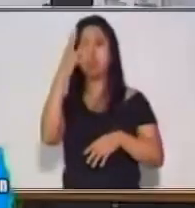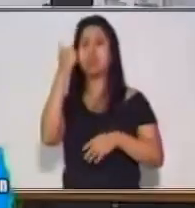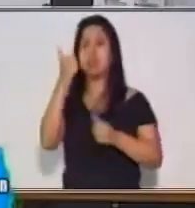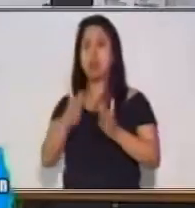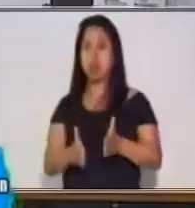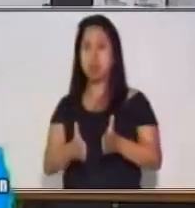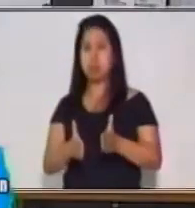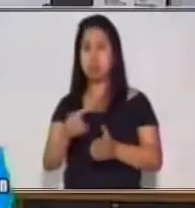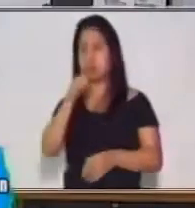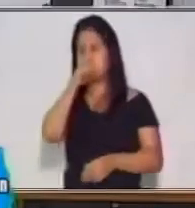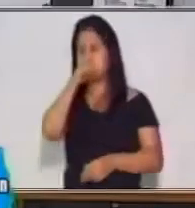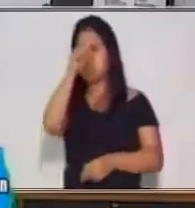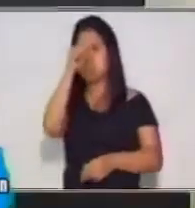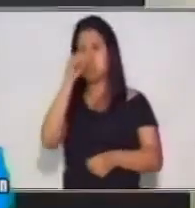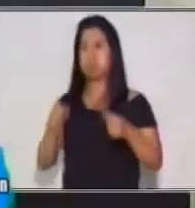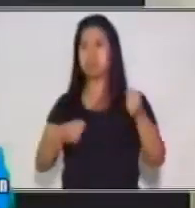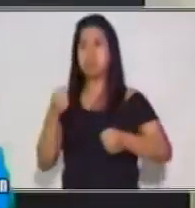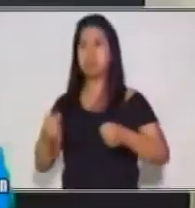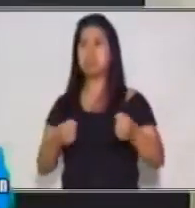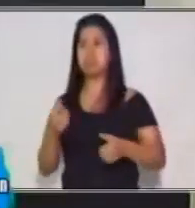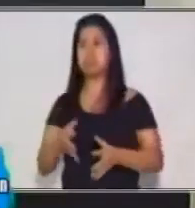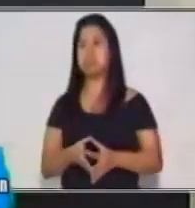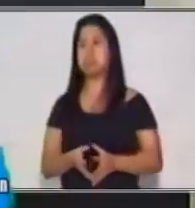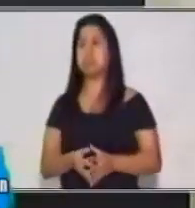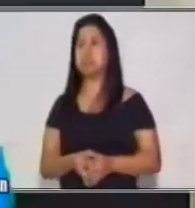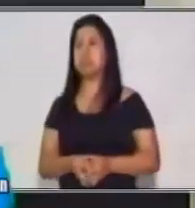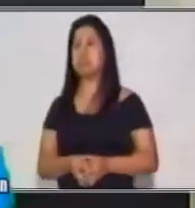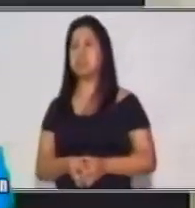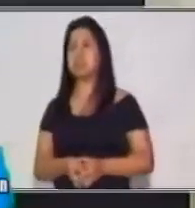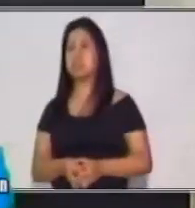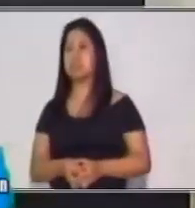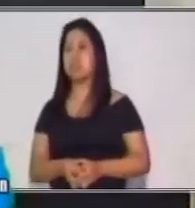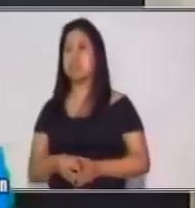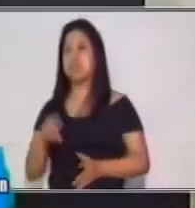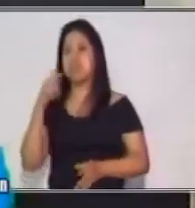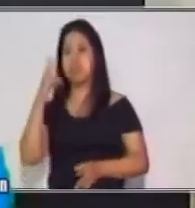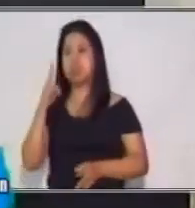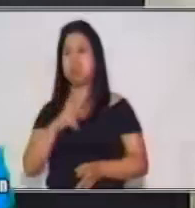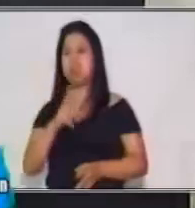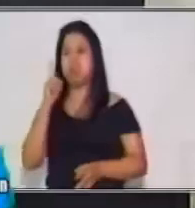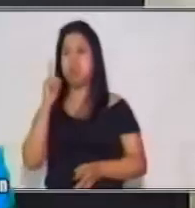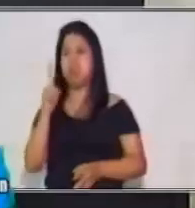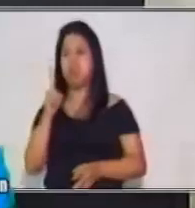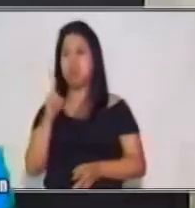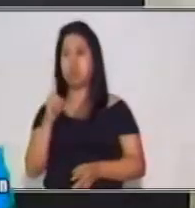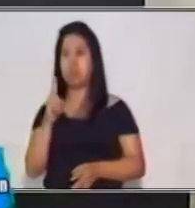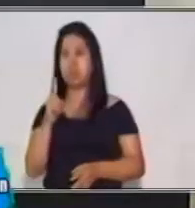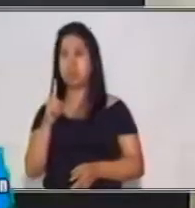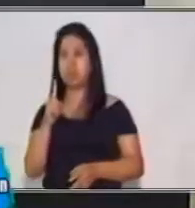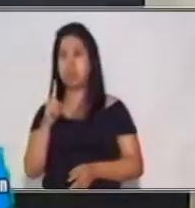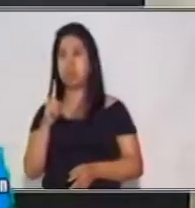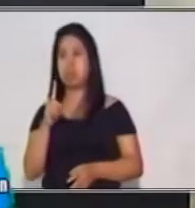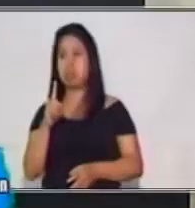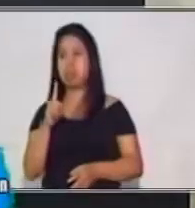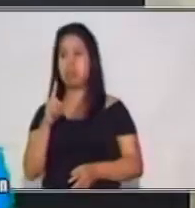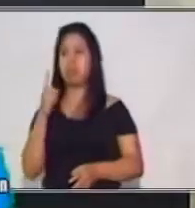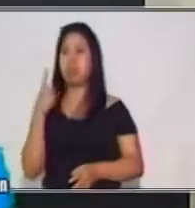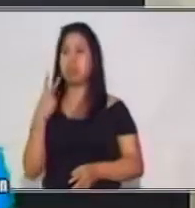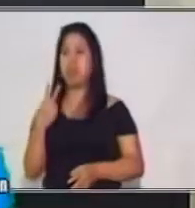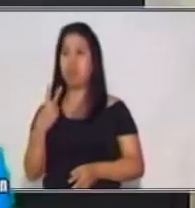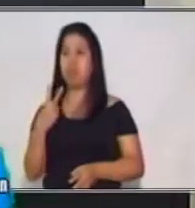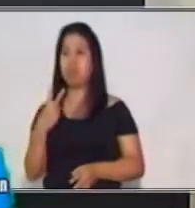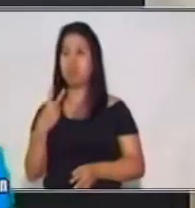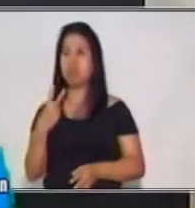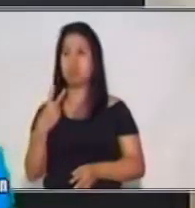prefieren maratón? ¿Cuántos alumnos prefieren maratón? Entonces vamos a observar. Observa la tabla y